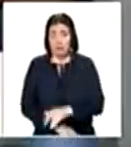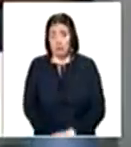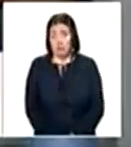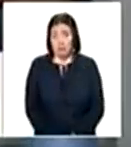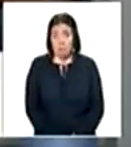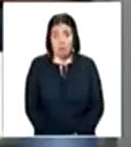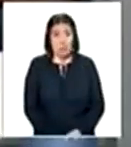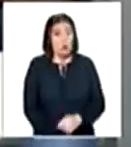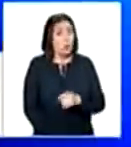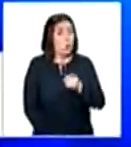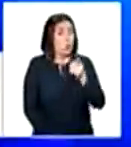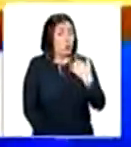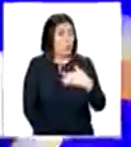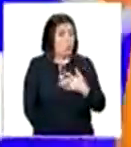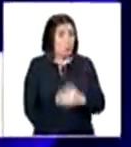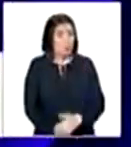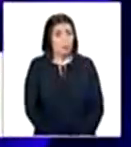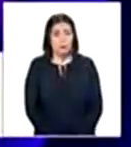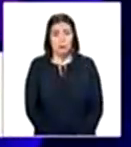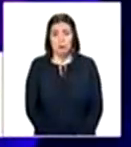Y lo sabes.